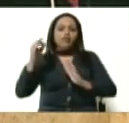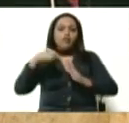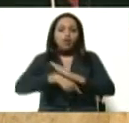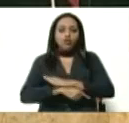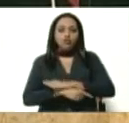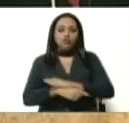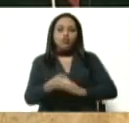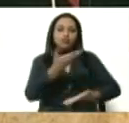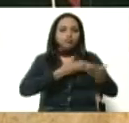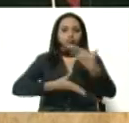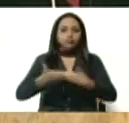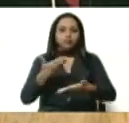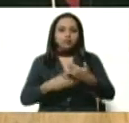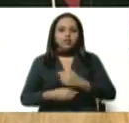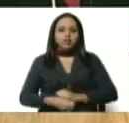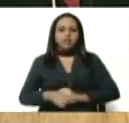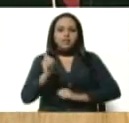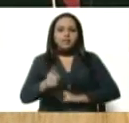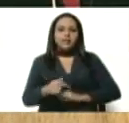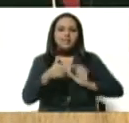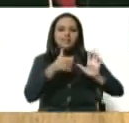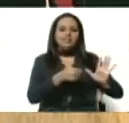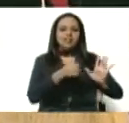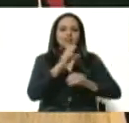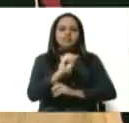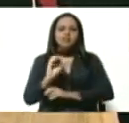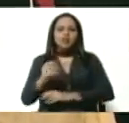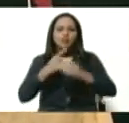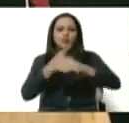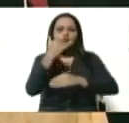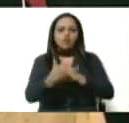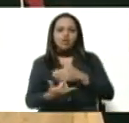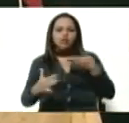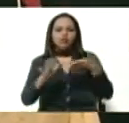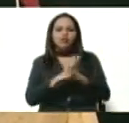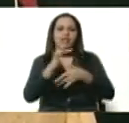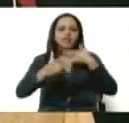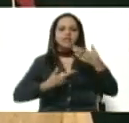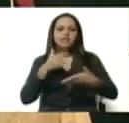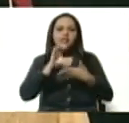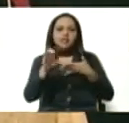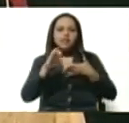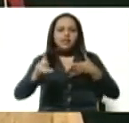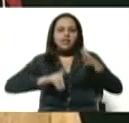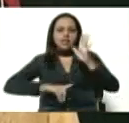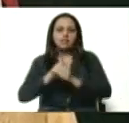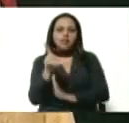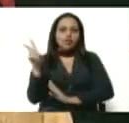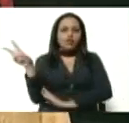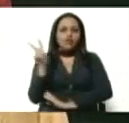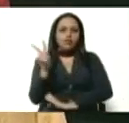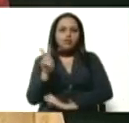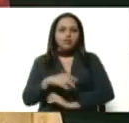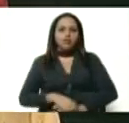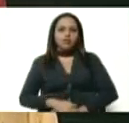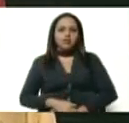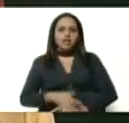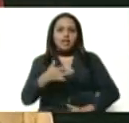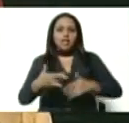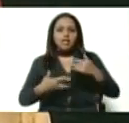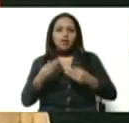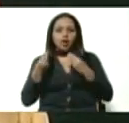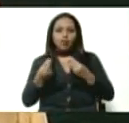la ejecución de más de 600 proyectos en áreas estratégicas para el desarrollo del país. Hablamos de áreas como